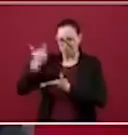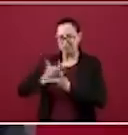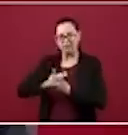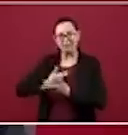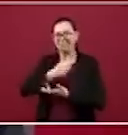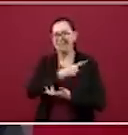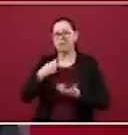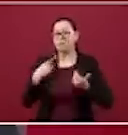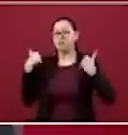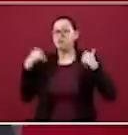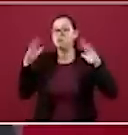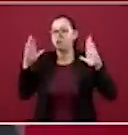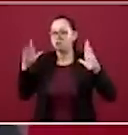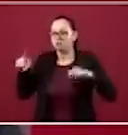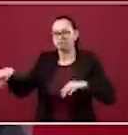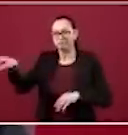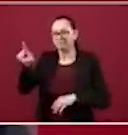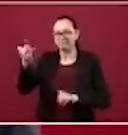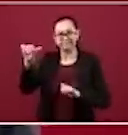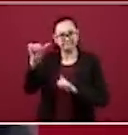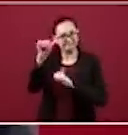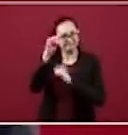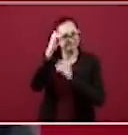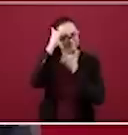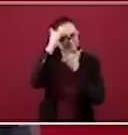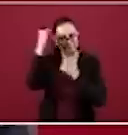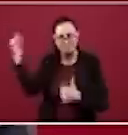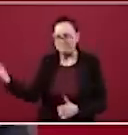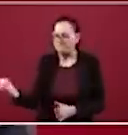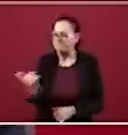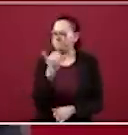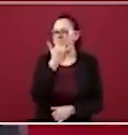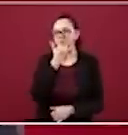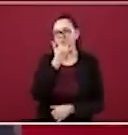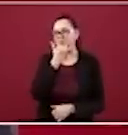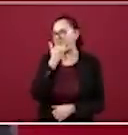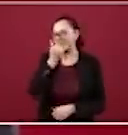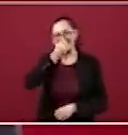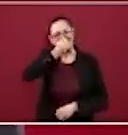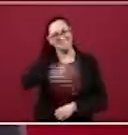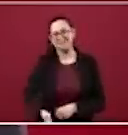es una ofensa que en un país con tanta pobreza, con tanta necesidad,